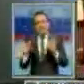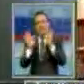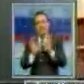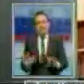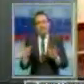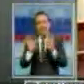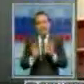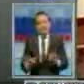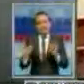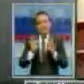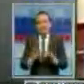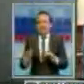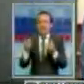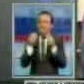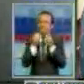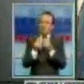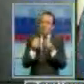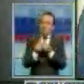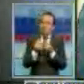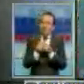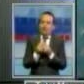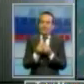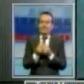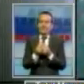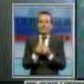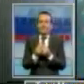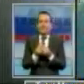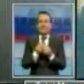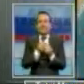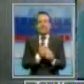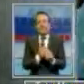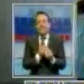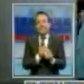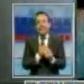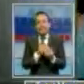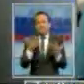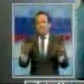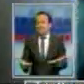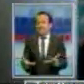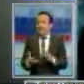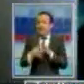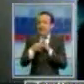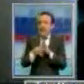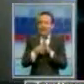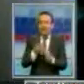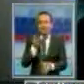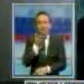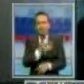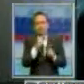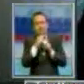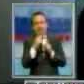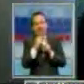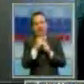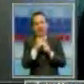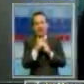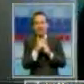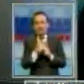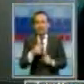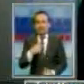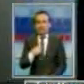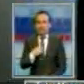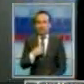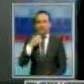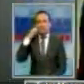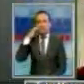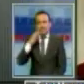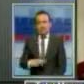Muchas felicidades. Gracias. Muchas felicitaciones. Pero al contrario, una de gracias también por tus palabras. O sea, yo sé